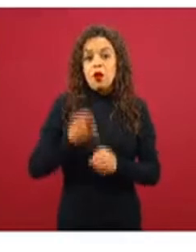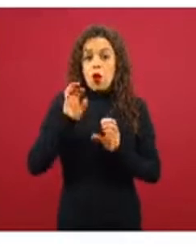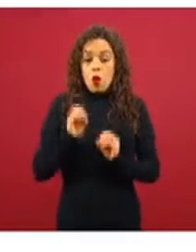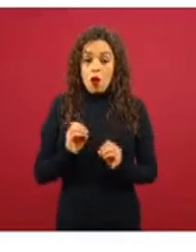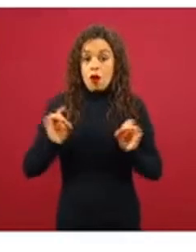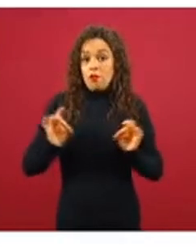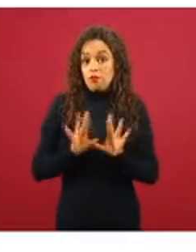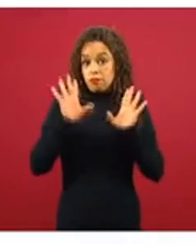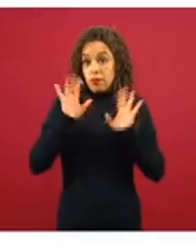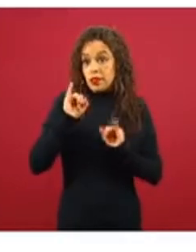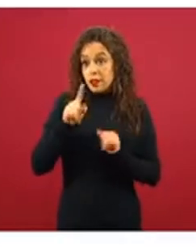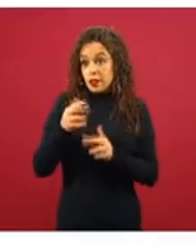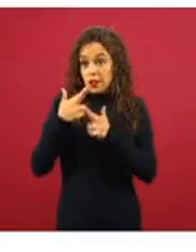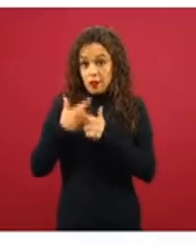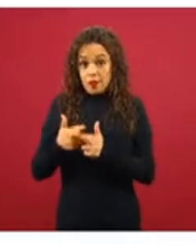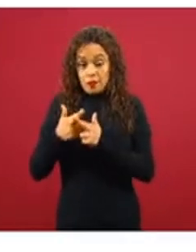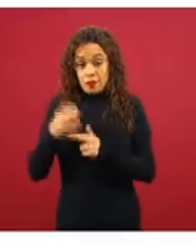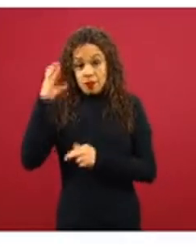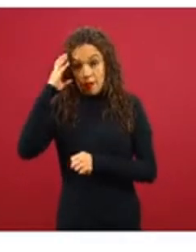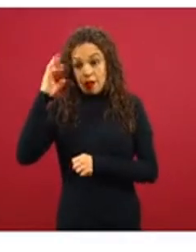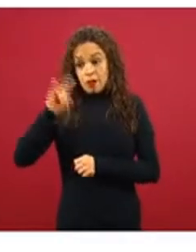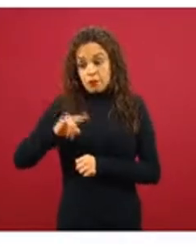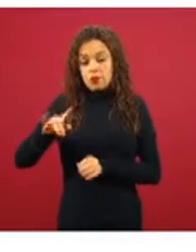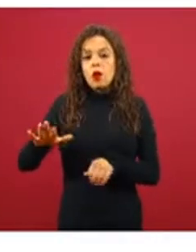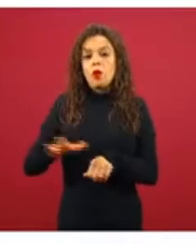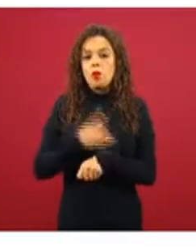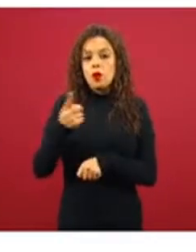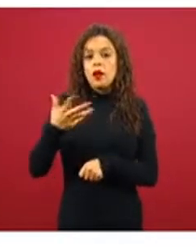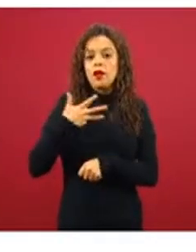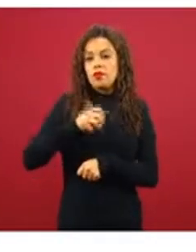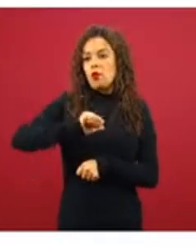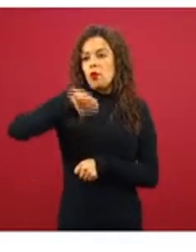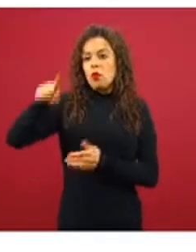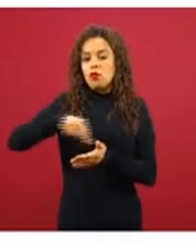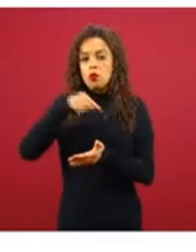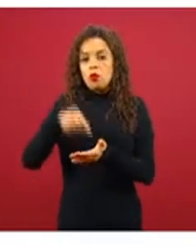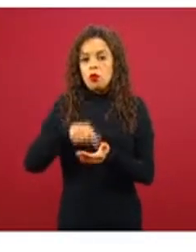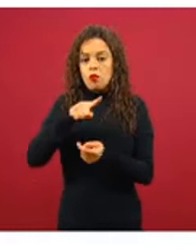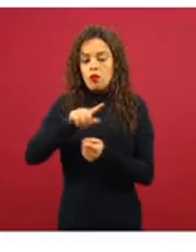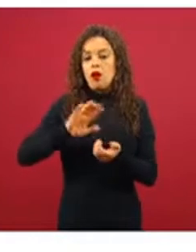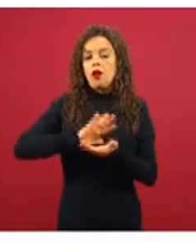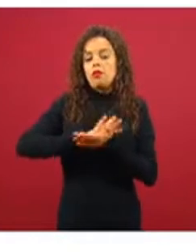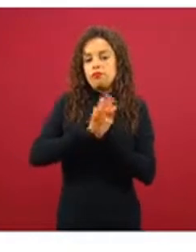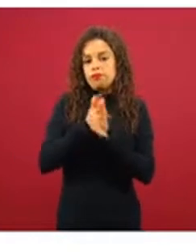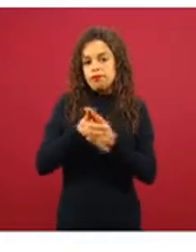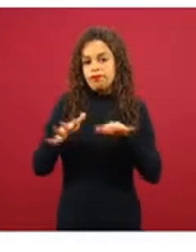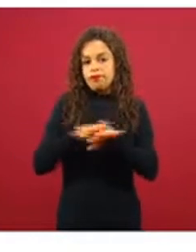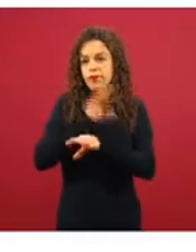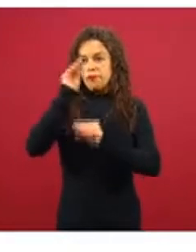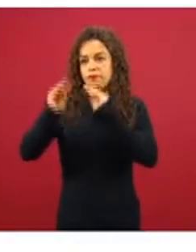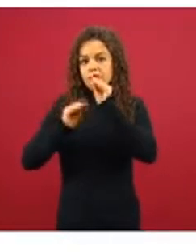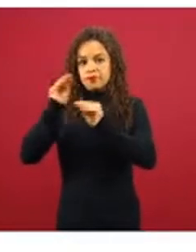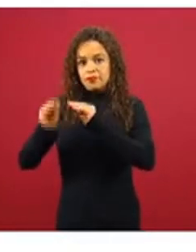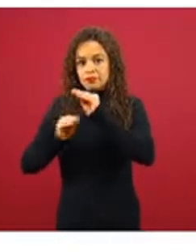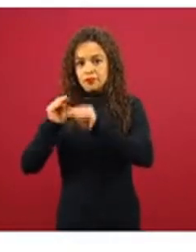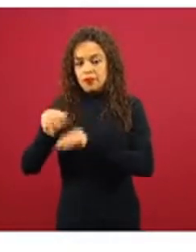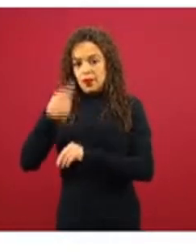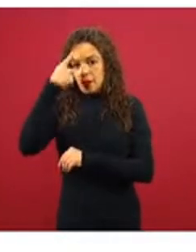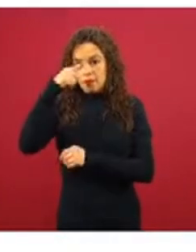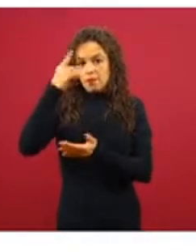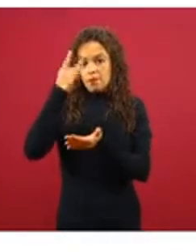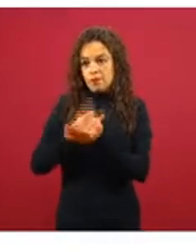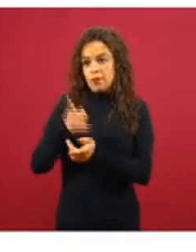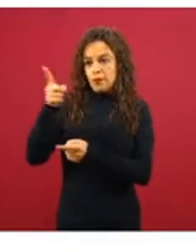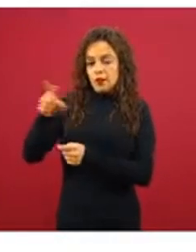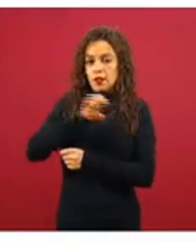disponibilidad con los procesos de reconversión y expansión hospitalaria que día con día están poniendo en práctica las diferentes